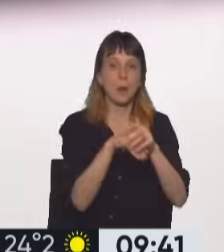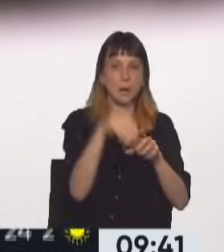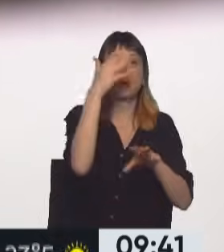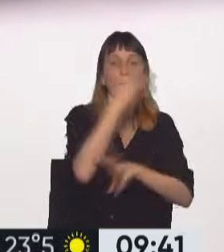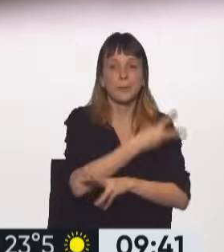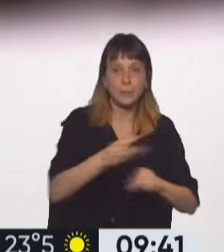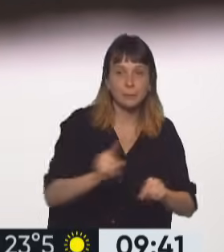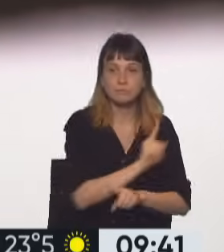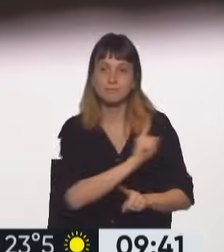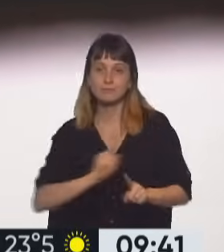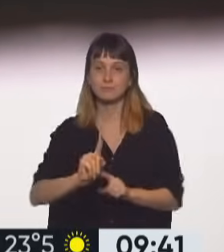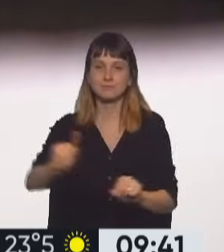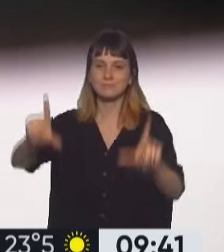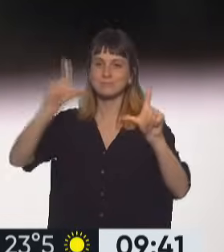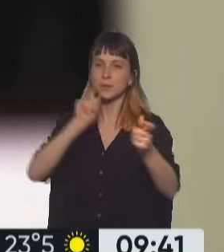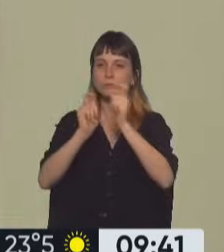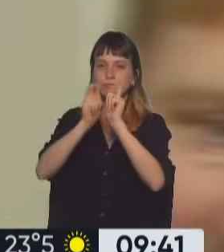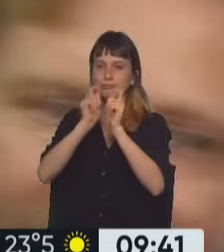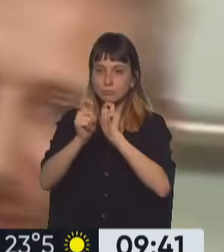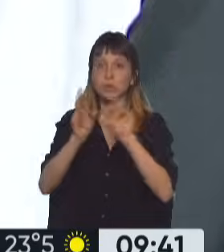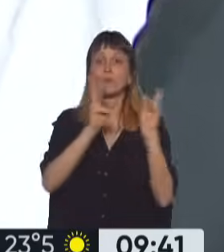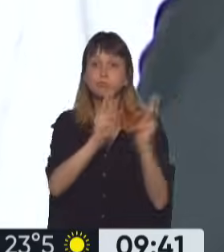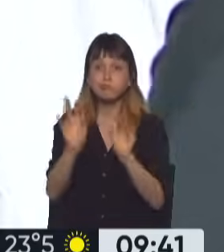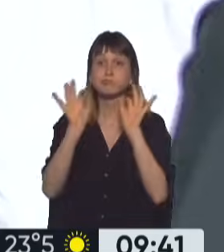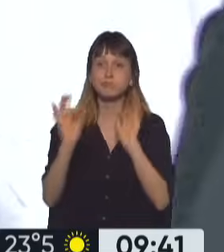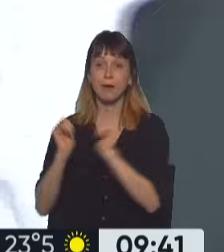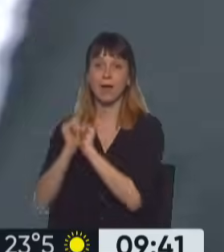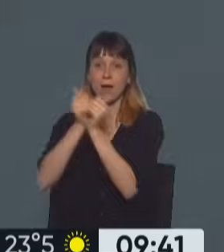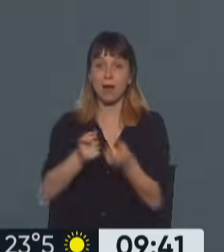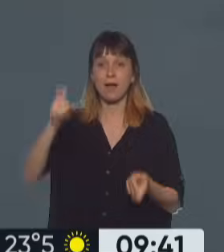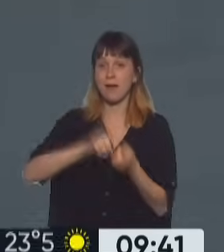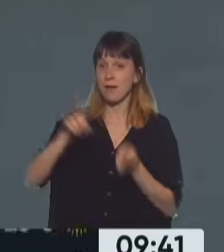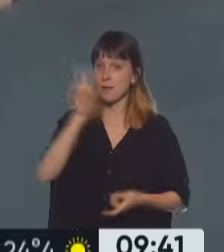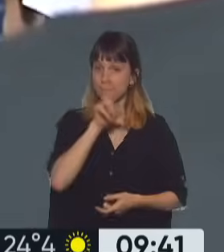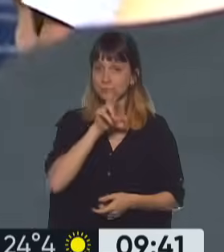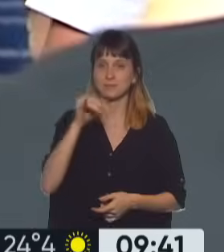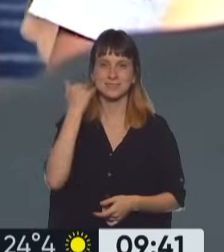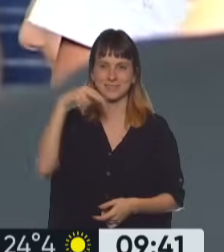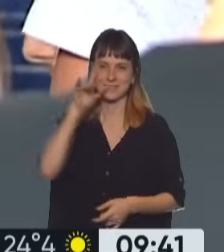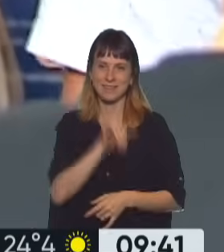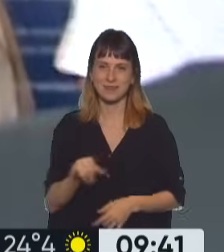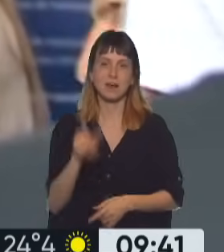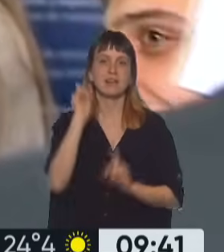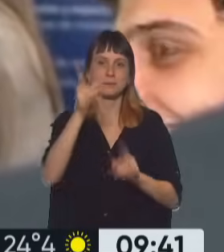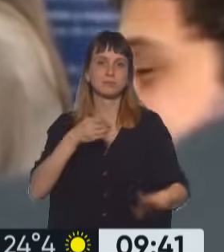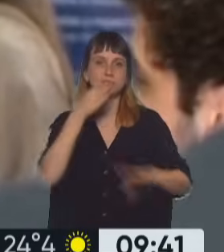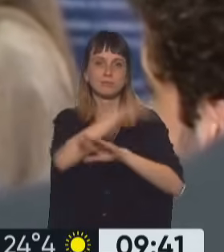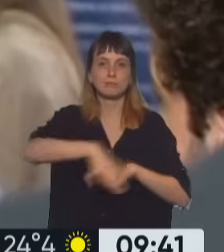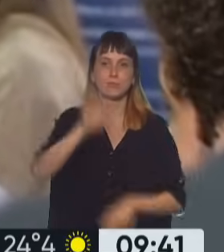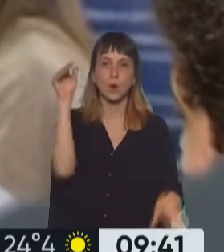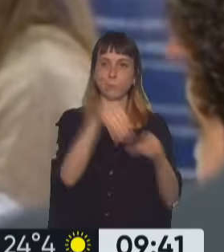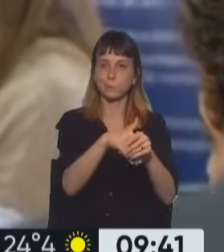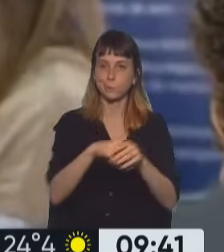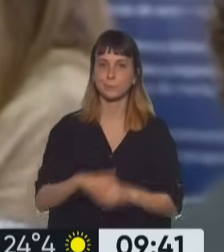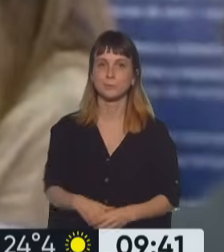y finalmente acompaña a su pareja, a Fabiola Yáñez, también a emitir su voto en el marco de las jornadas electorales.